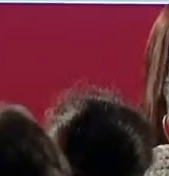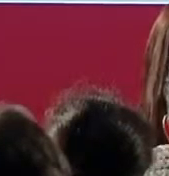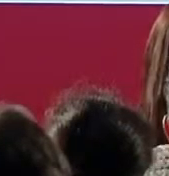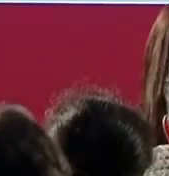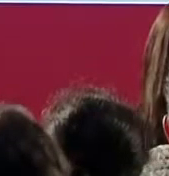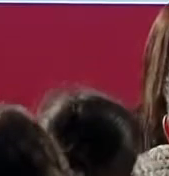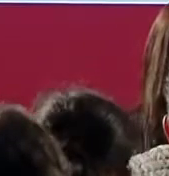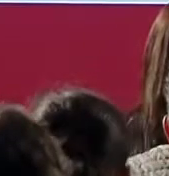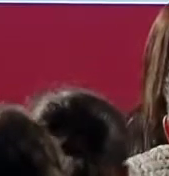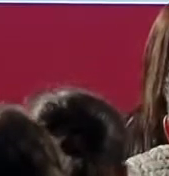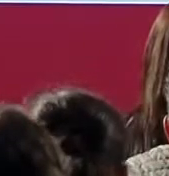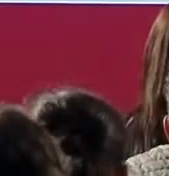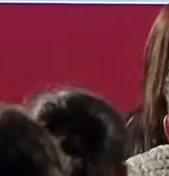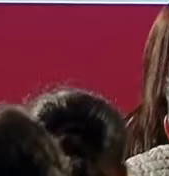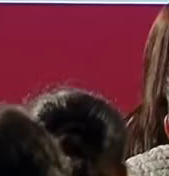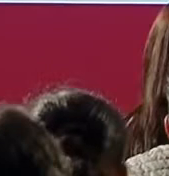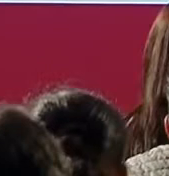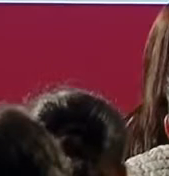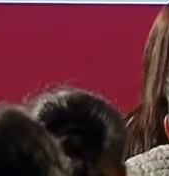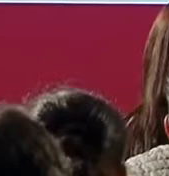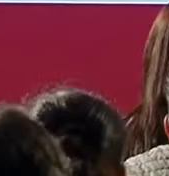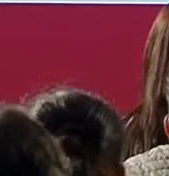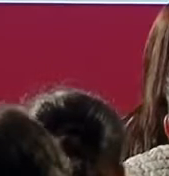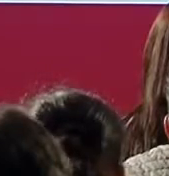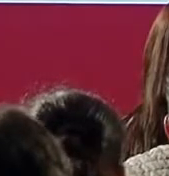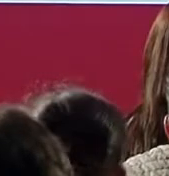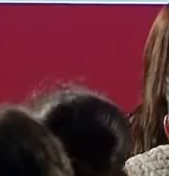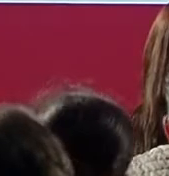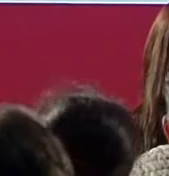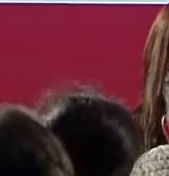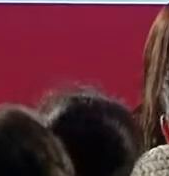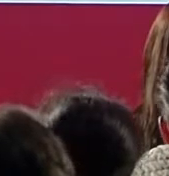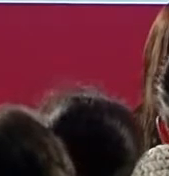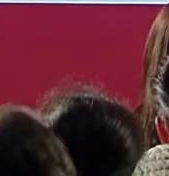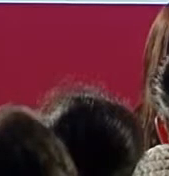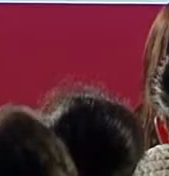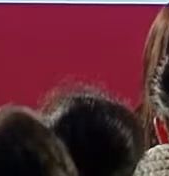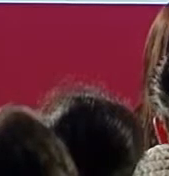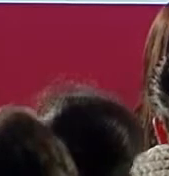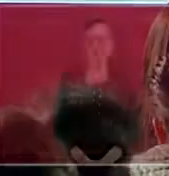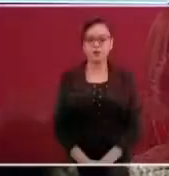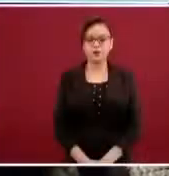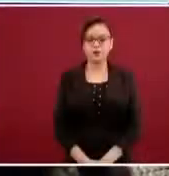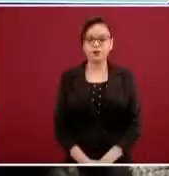universitarios o privadas que integran al Sistema Nacional de Salud.